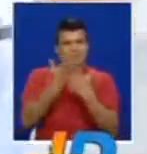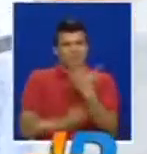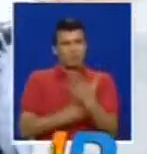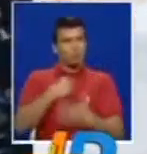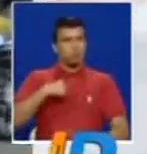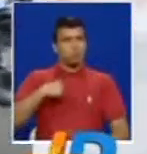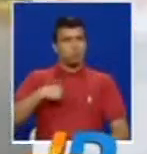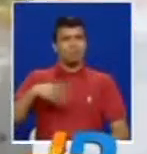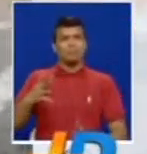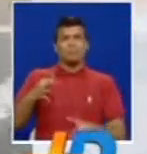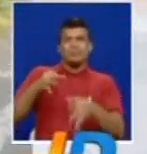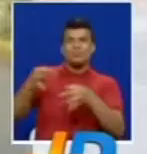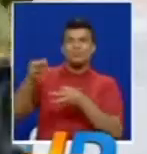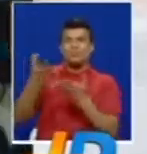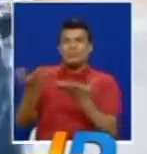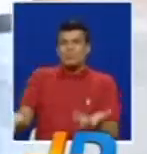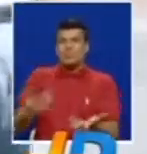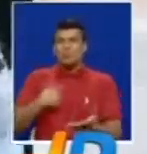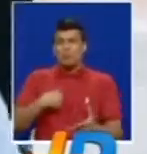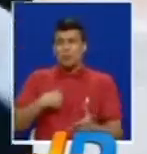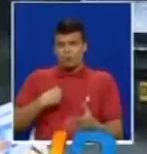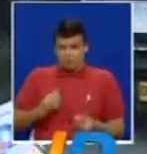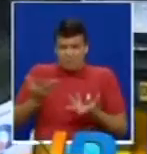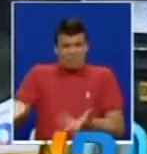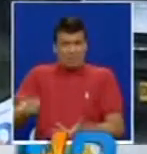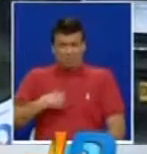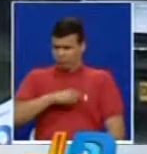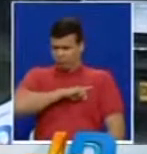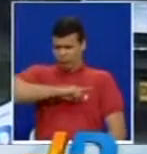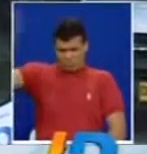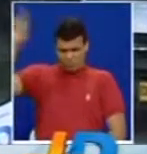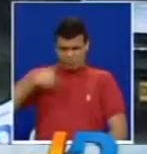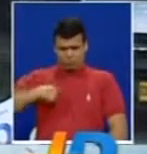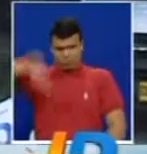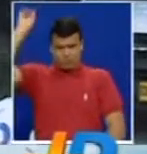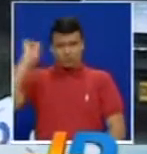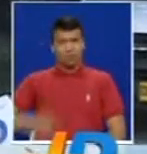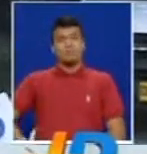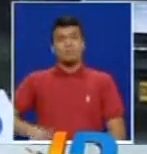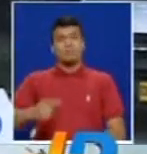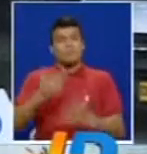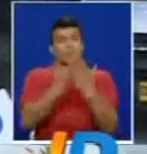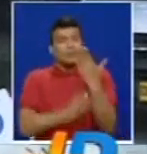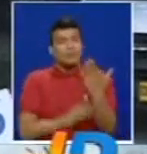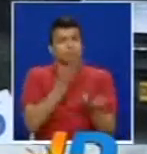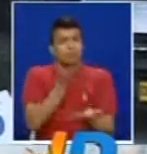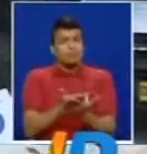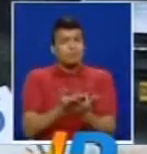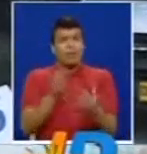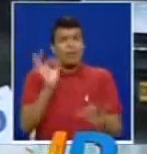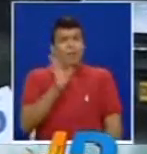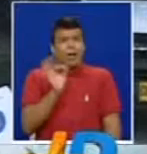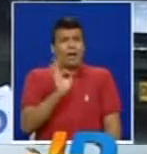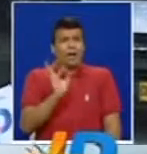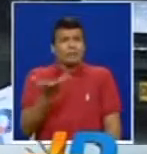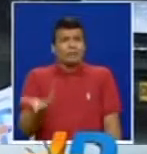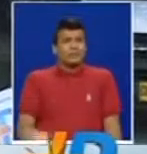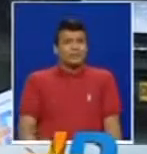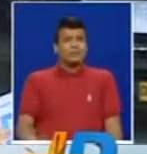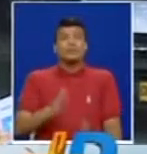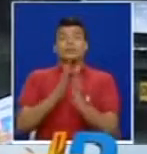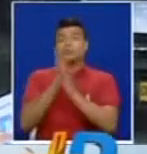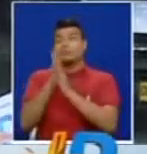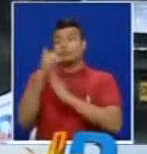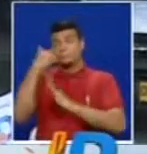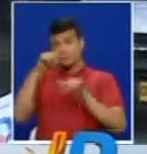explicar la procedencia del vehículo, se negó a entregarlo. El señor andaba sin un solo documento y al momento de requerirlo, pues se le informó